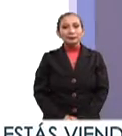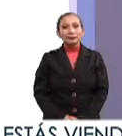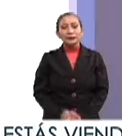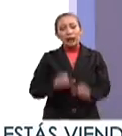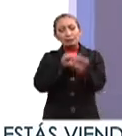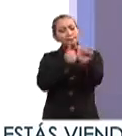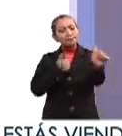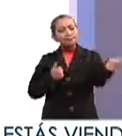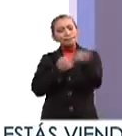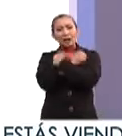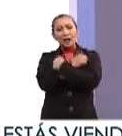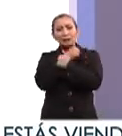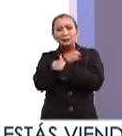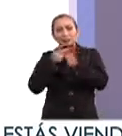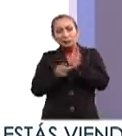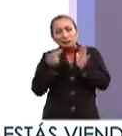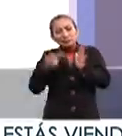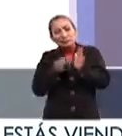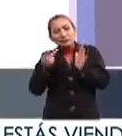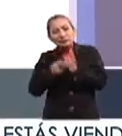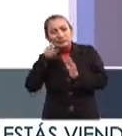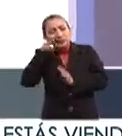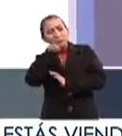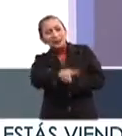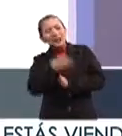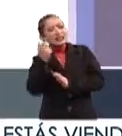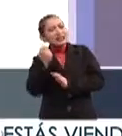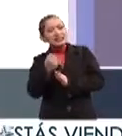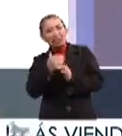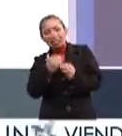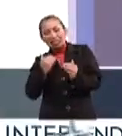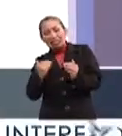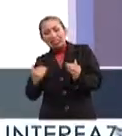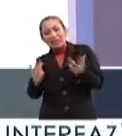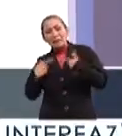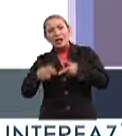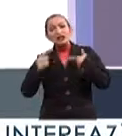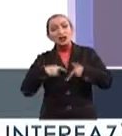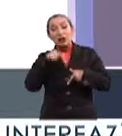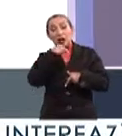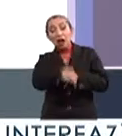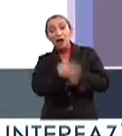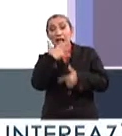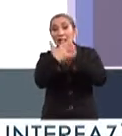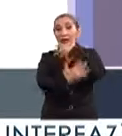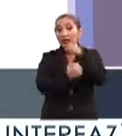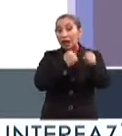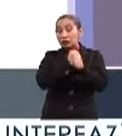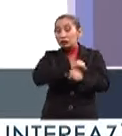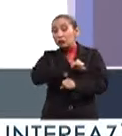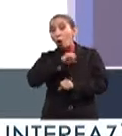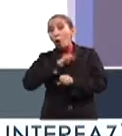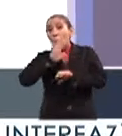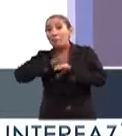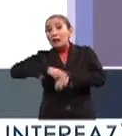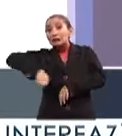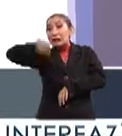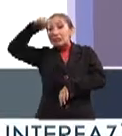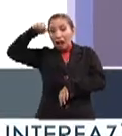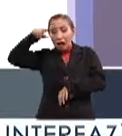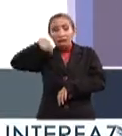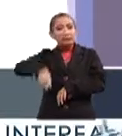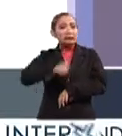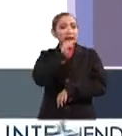El rezago educativo acumulado es una condición de atraso en la que se encuentran las personas que, teniendo 15 años o más de edad, no